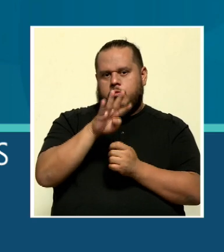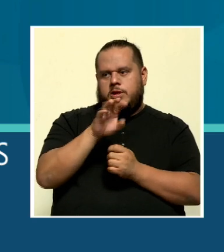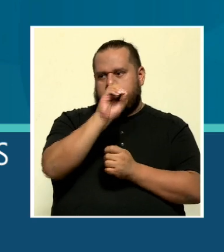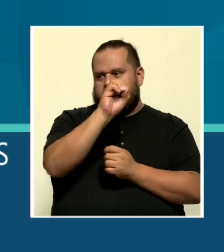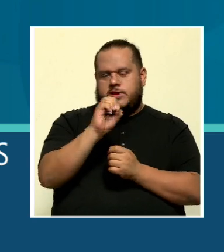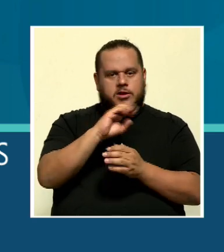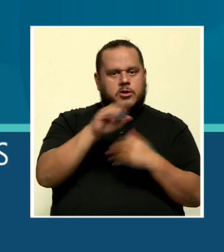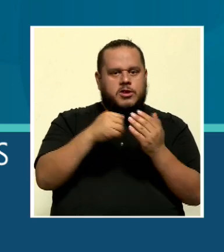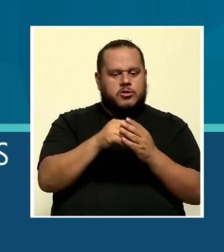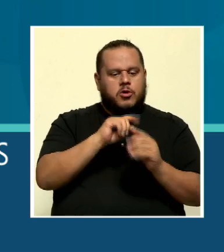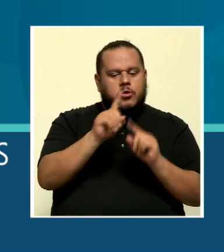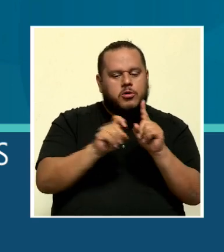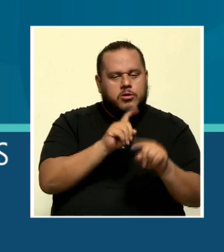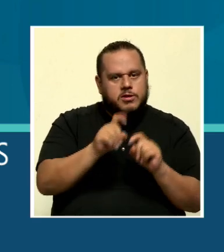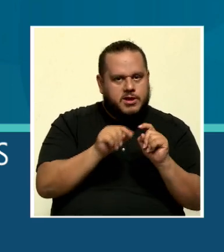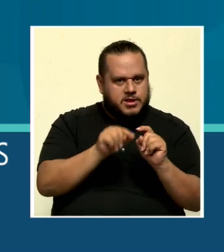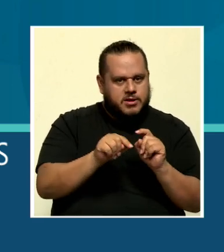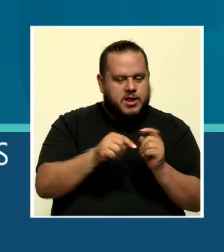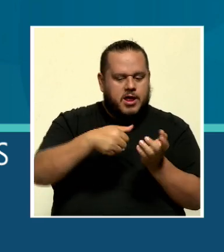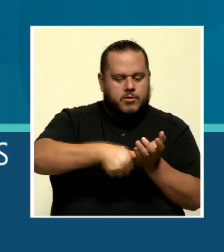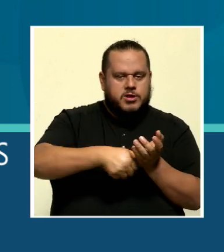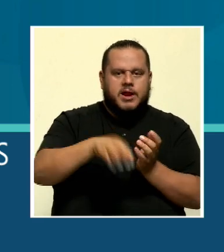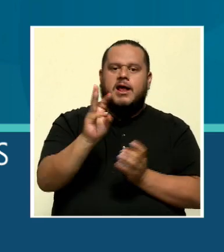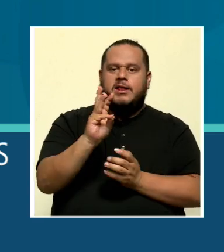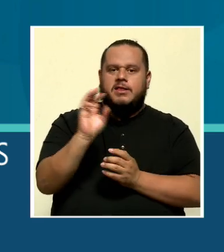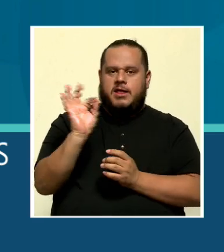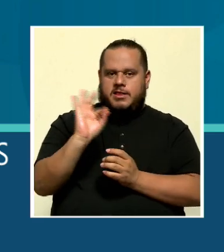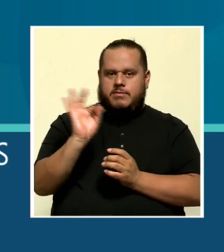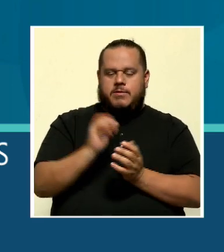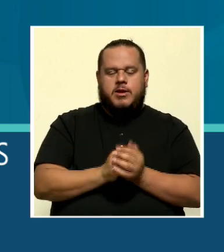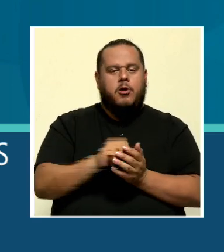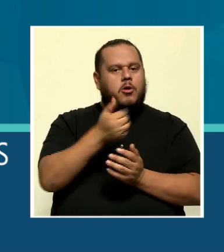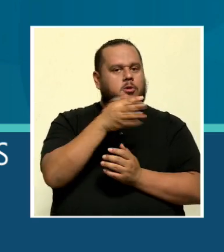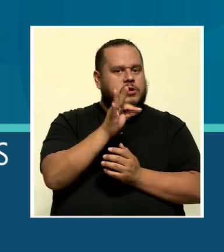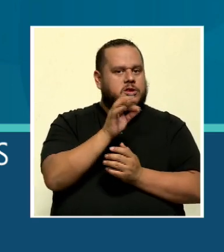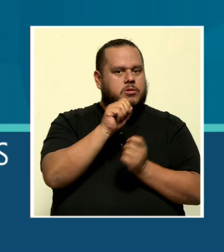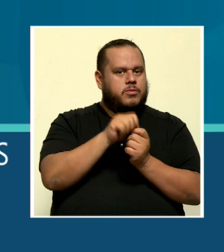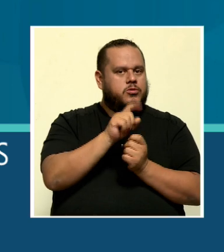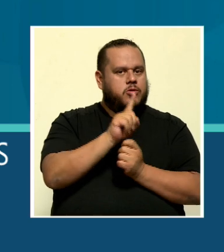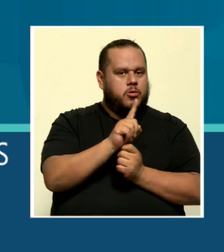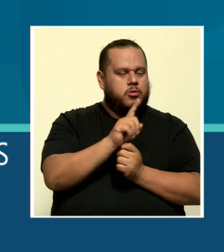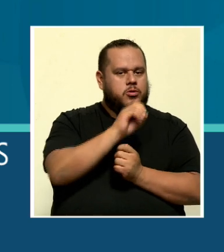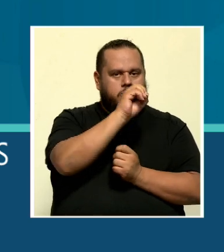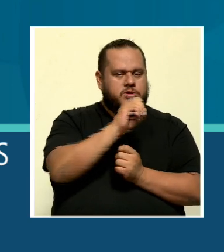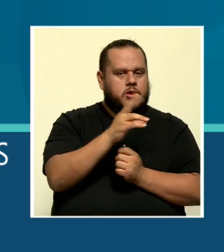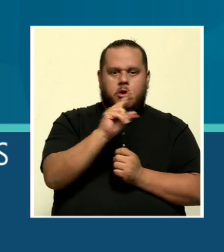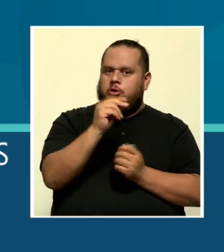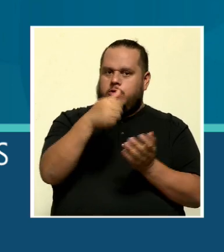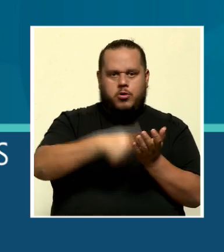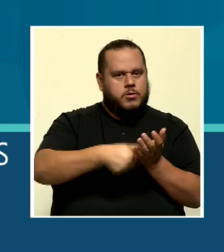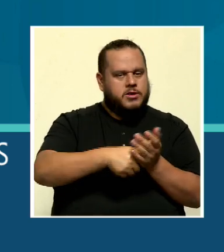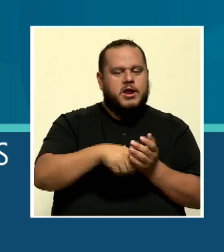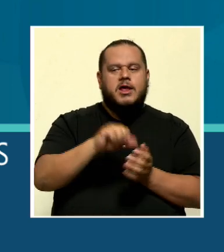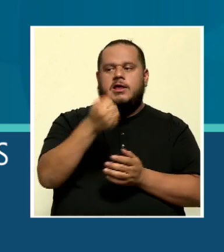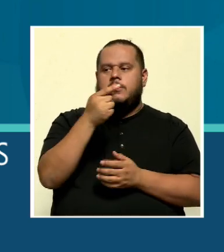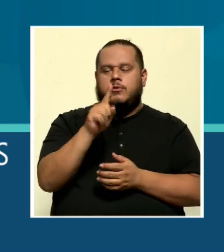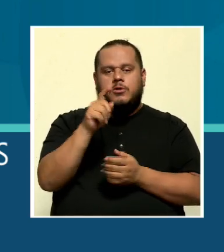69,4% de los entrevistados votarán el 6 de febrero, un 19,1% no votarán y